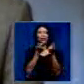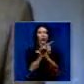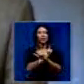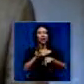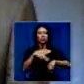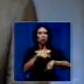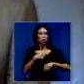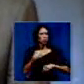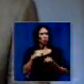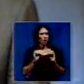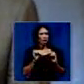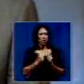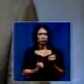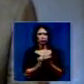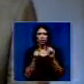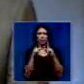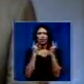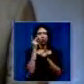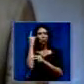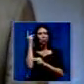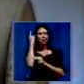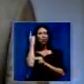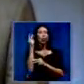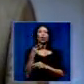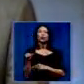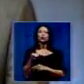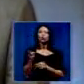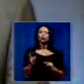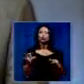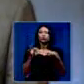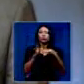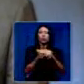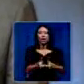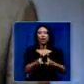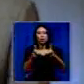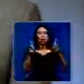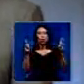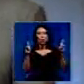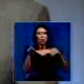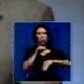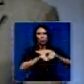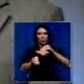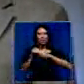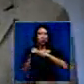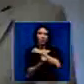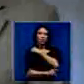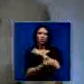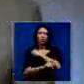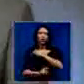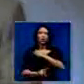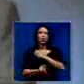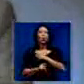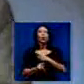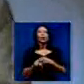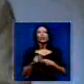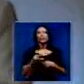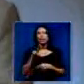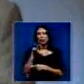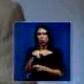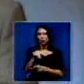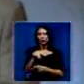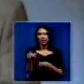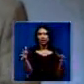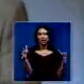político, a este enorme movimiento patriótico del no que reúne a cientos de miles de costarricenses.